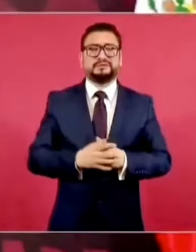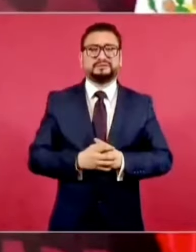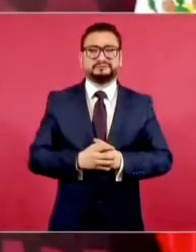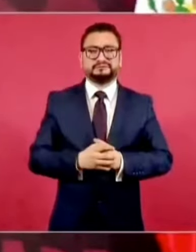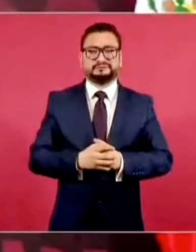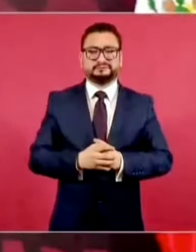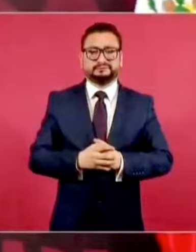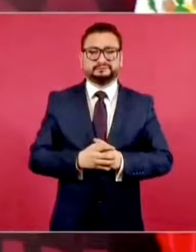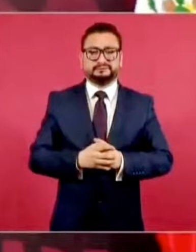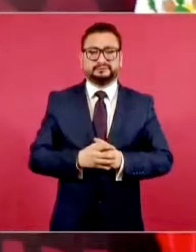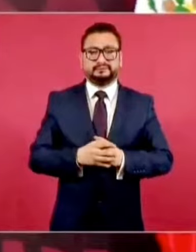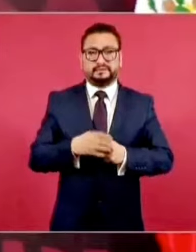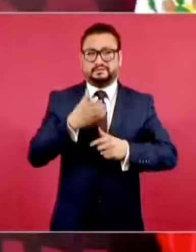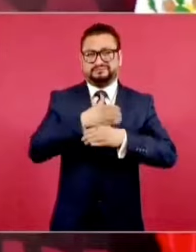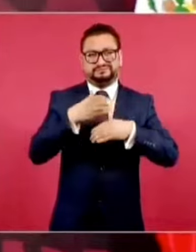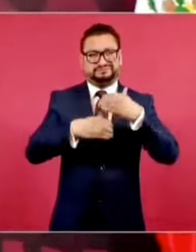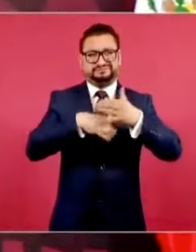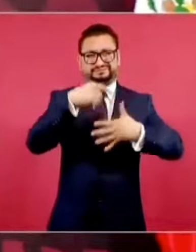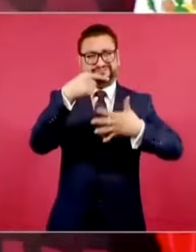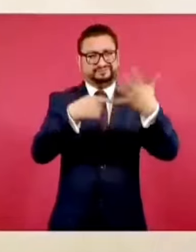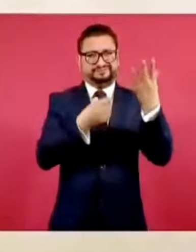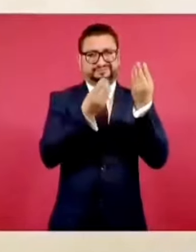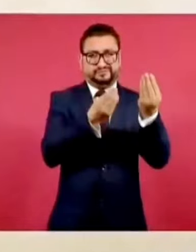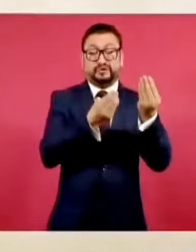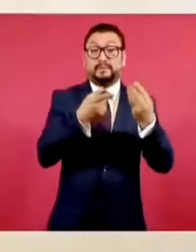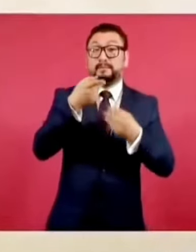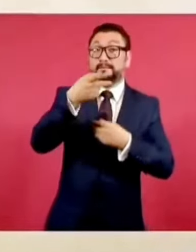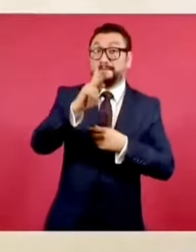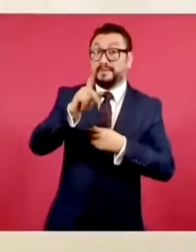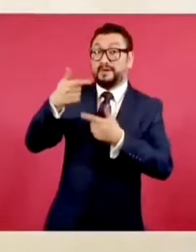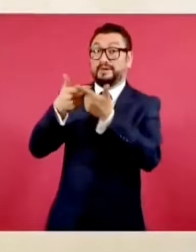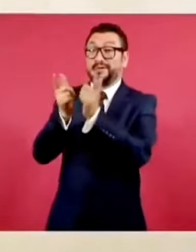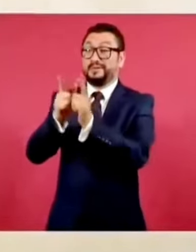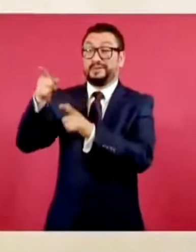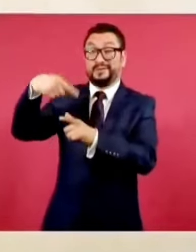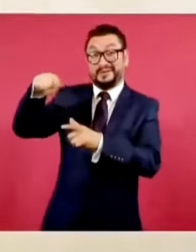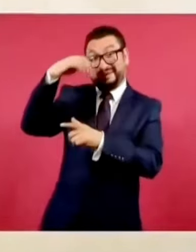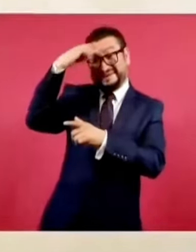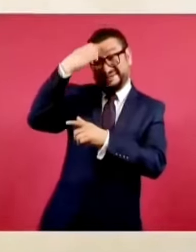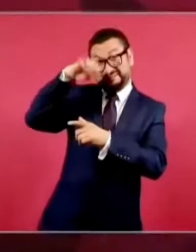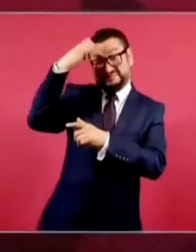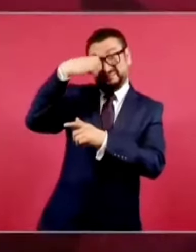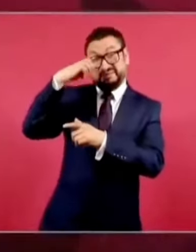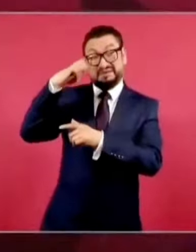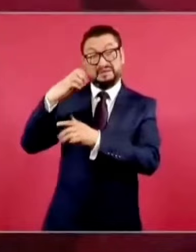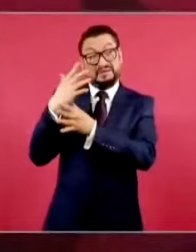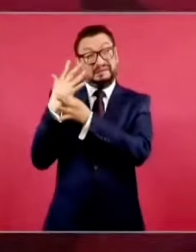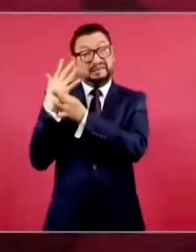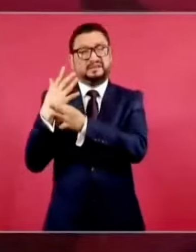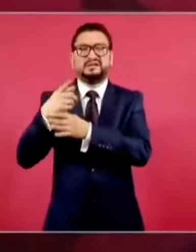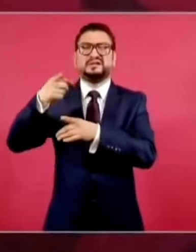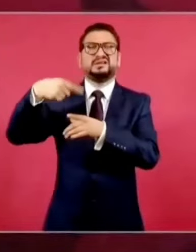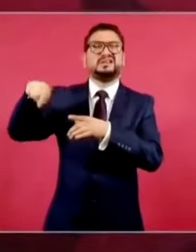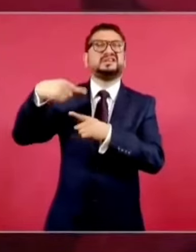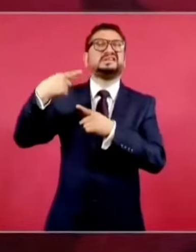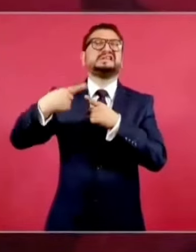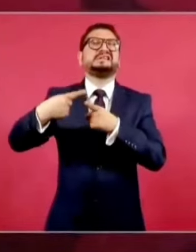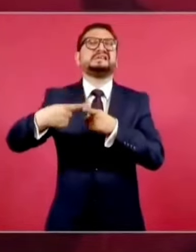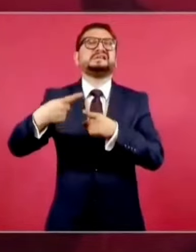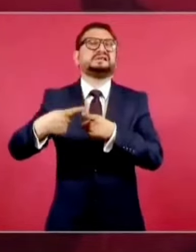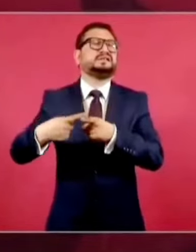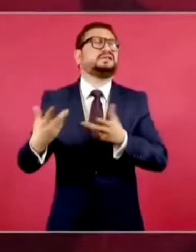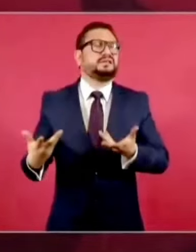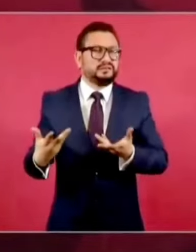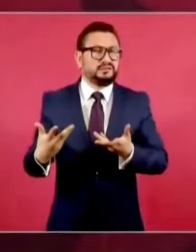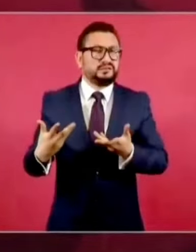cosas pero claro los expertos Quiénes son A